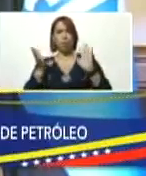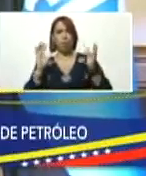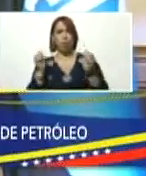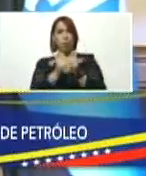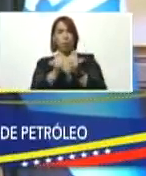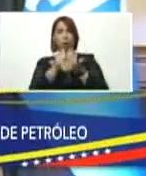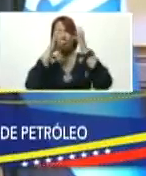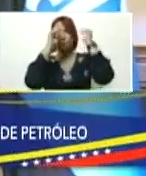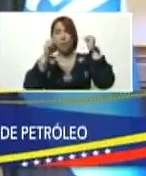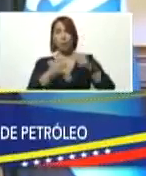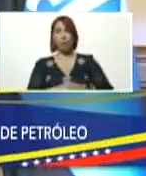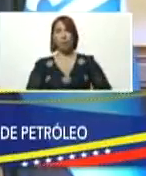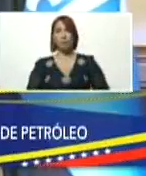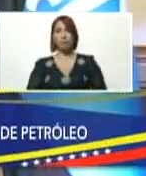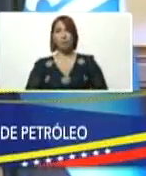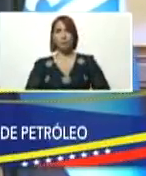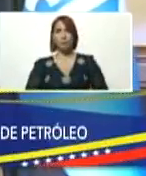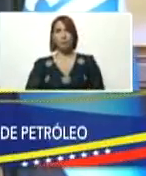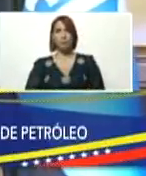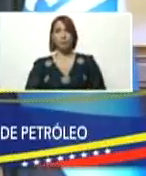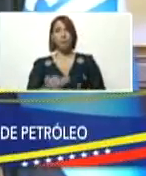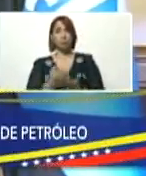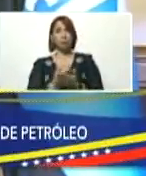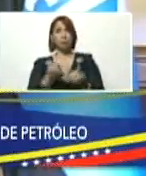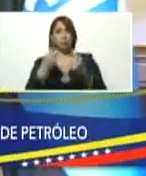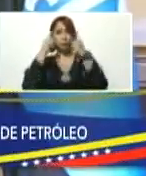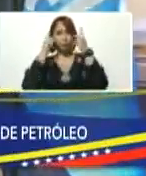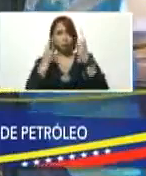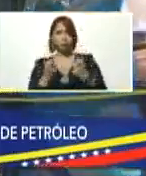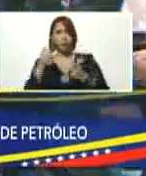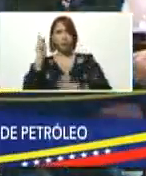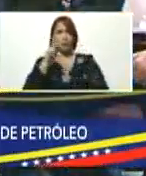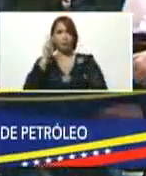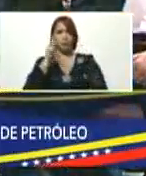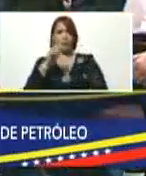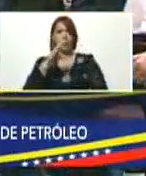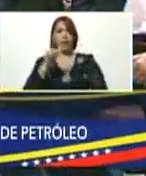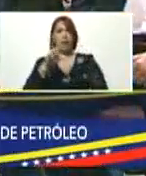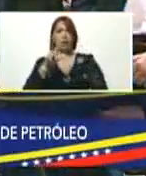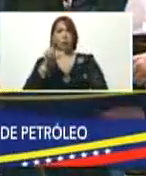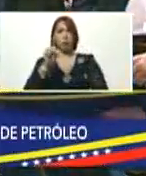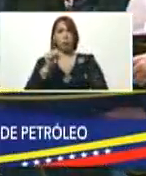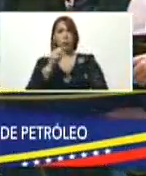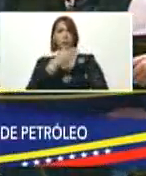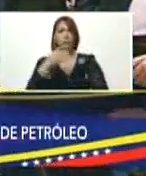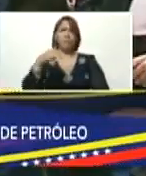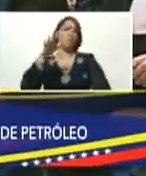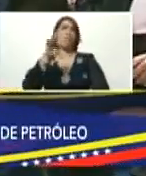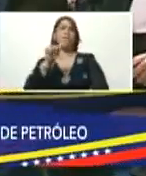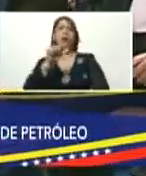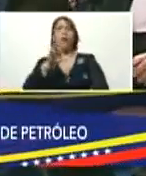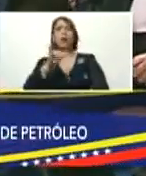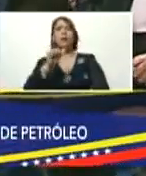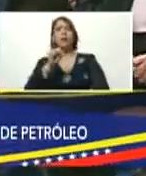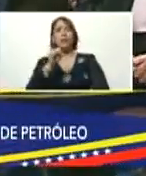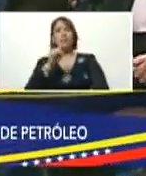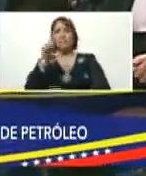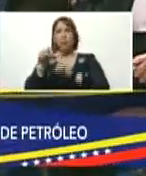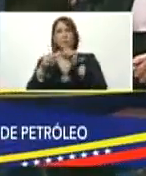el economista, profesor Carlos Faría. preguntando cómo van las cosas por